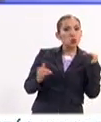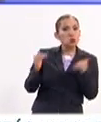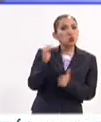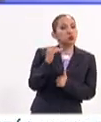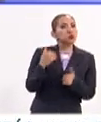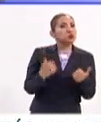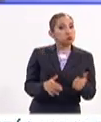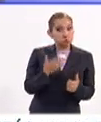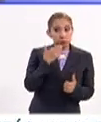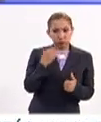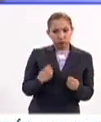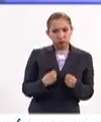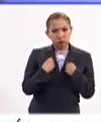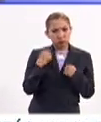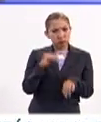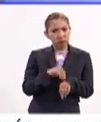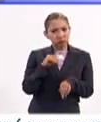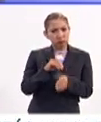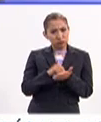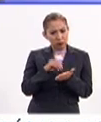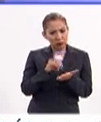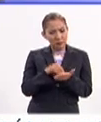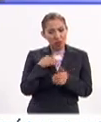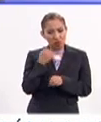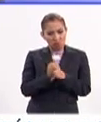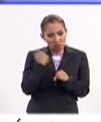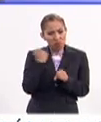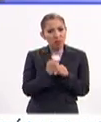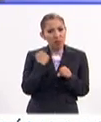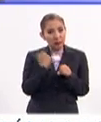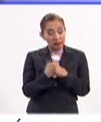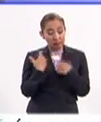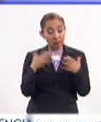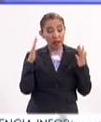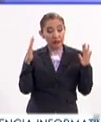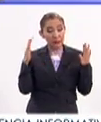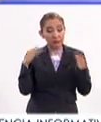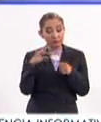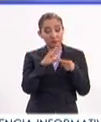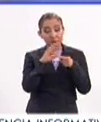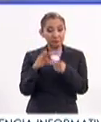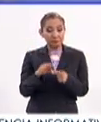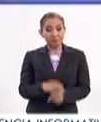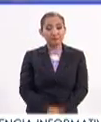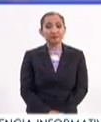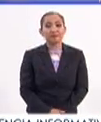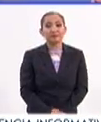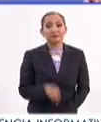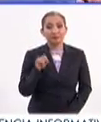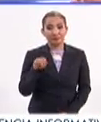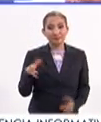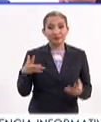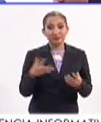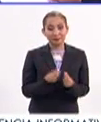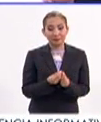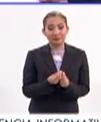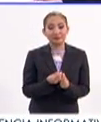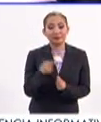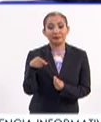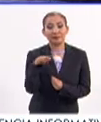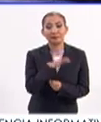destacados, que está viva además, está practicando, así que fantástico que nos traigas esta historia. Y que forma parte de